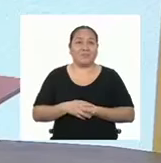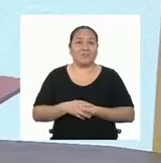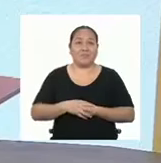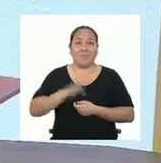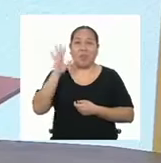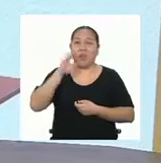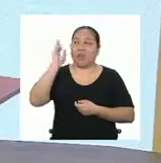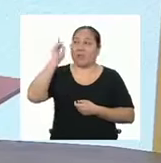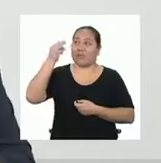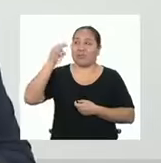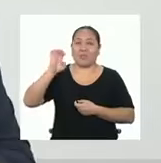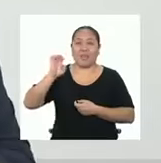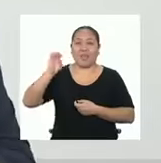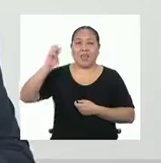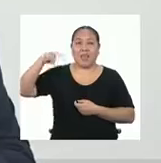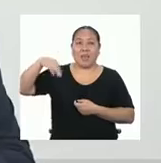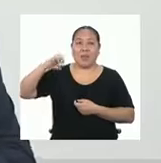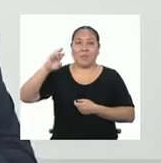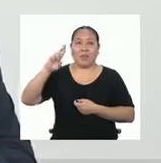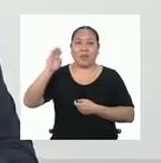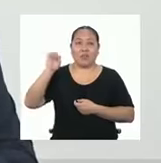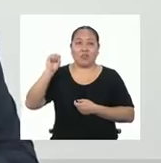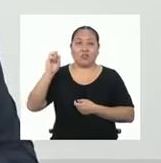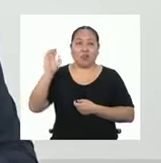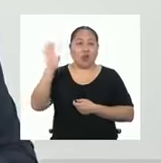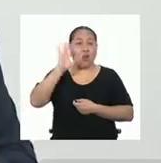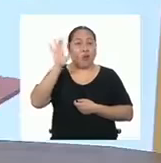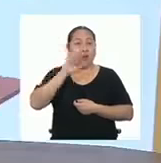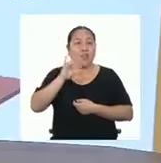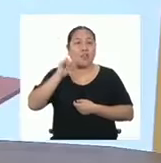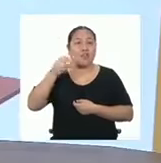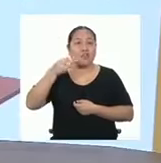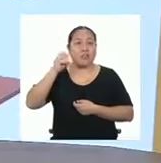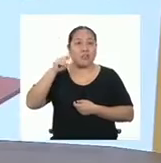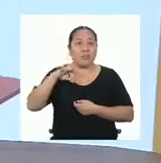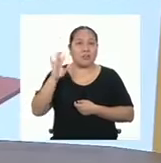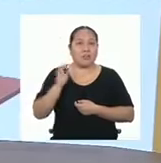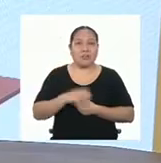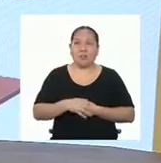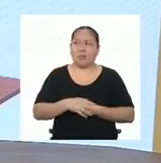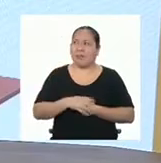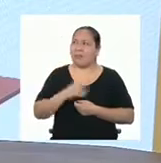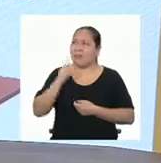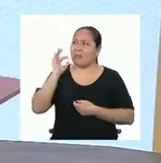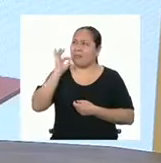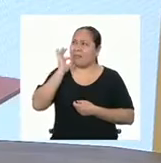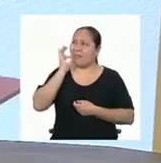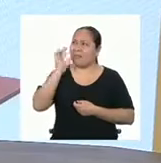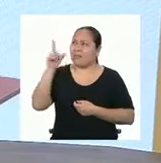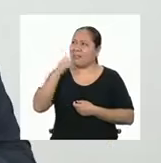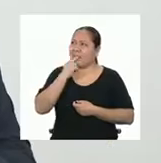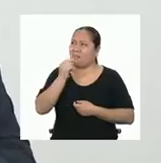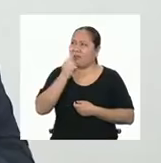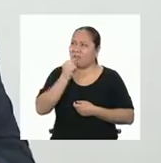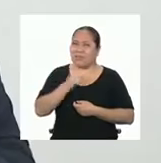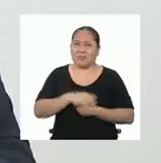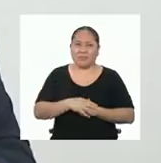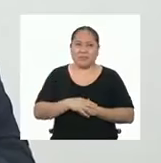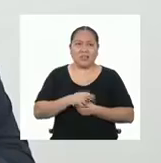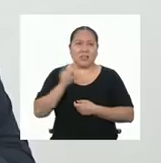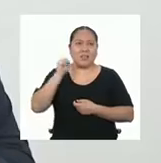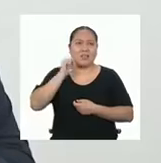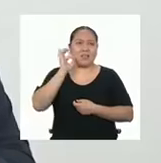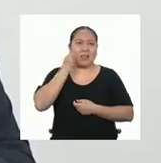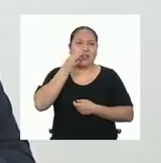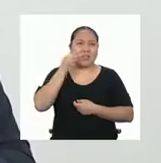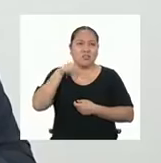¡Hola, profesor Emerson! ¡Hola, Jonathan! ¡A los tiempos! ¡Uy! ¡Qué ricas se ven esas fresas! Están muy